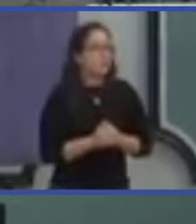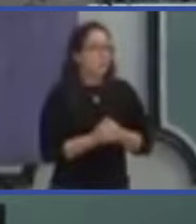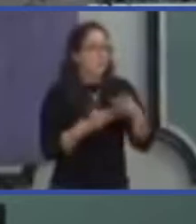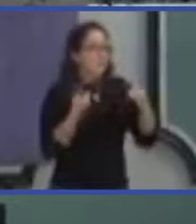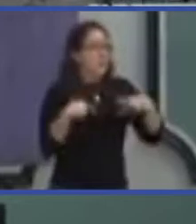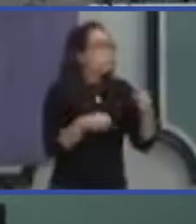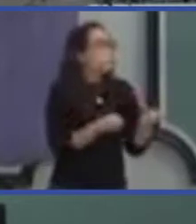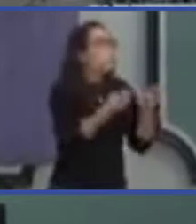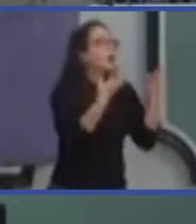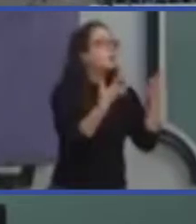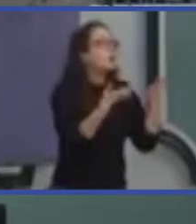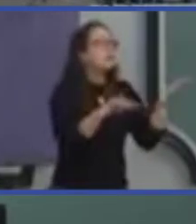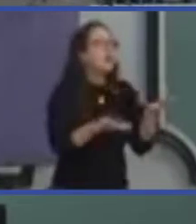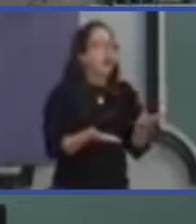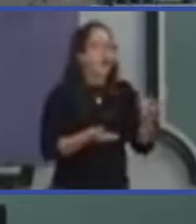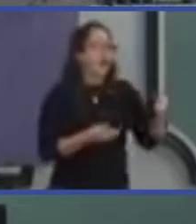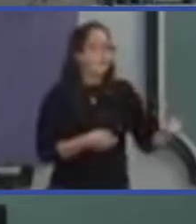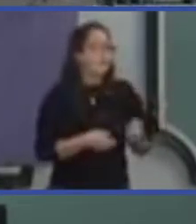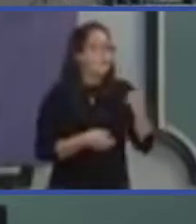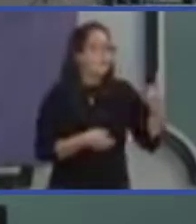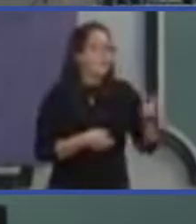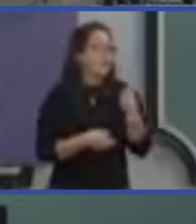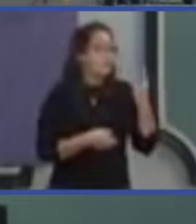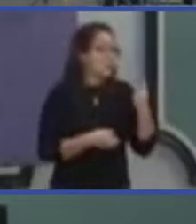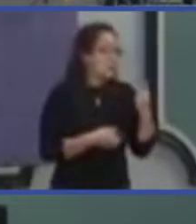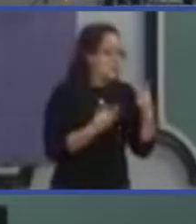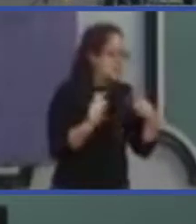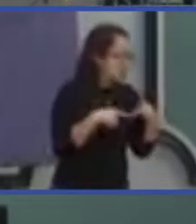infinito. ¿Qué hacemos en ese caso?